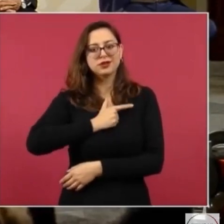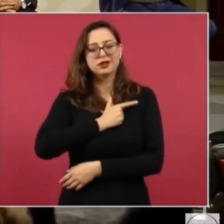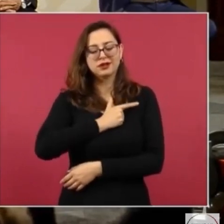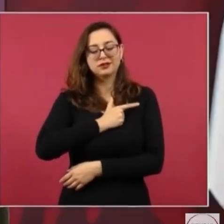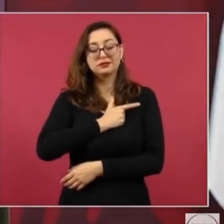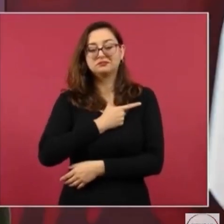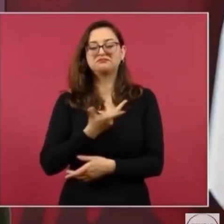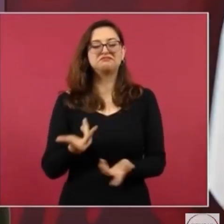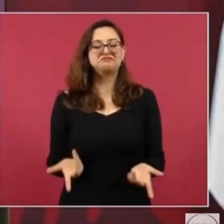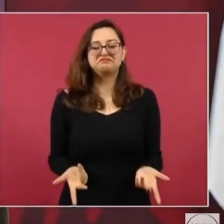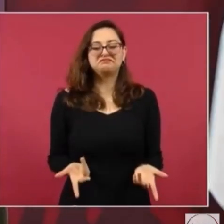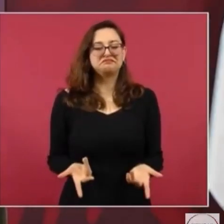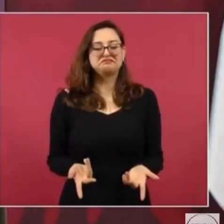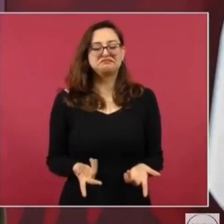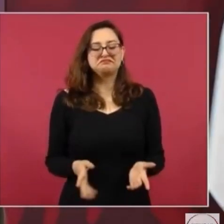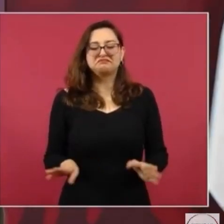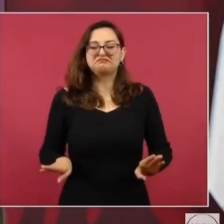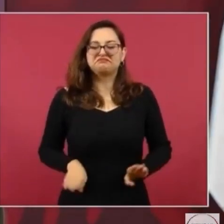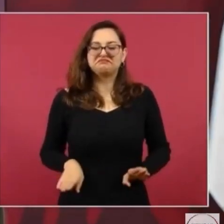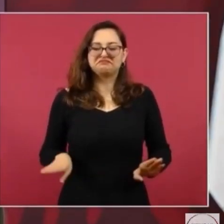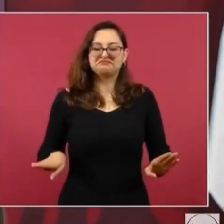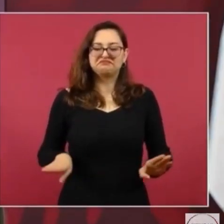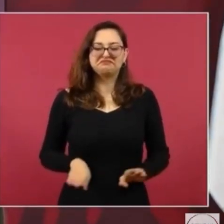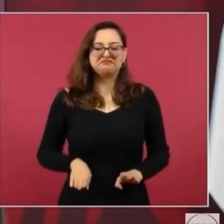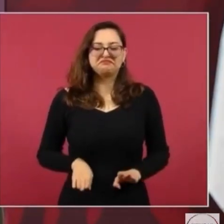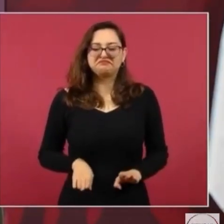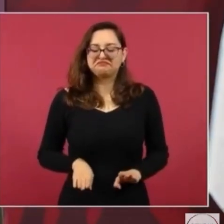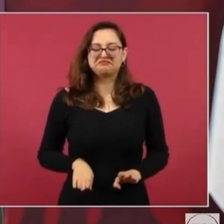se venden o se alquilan.